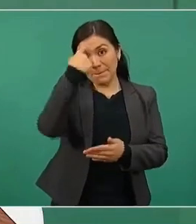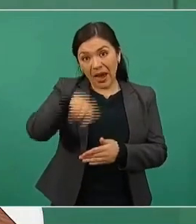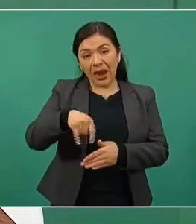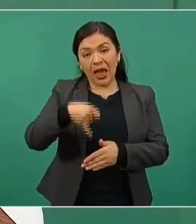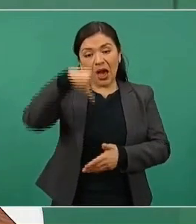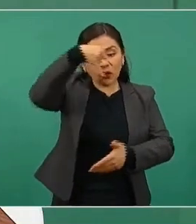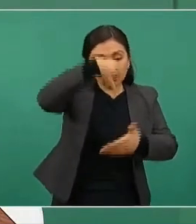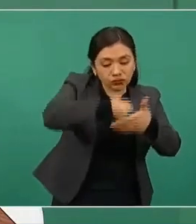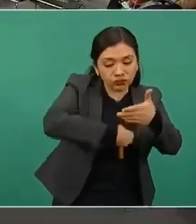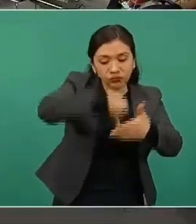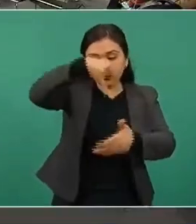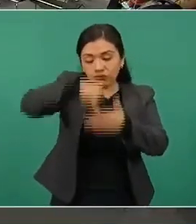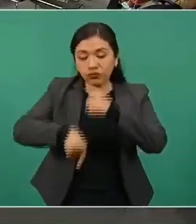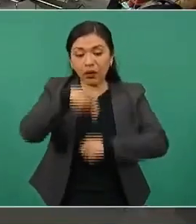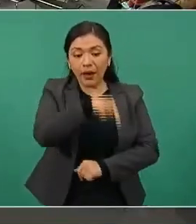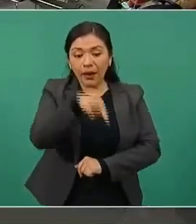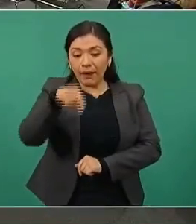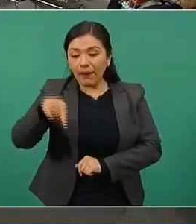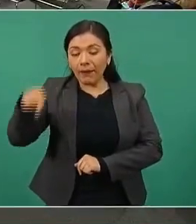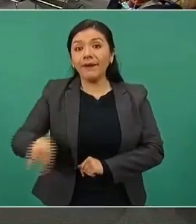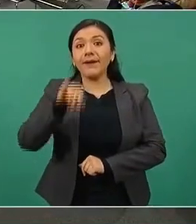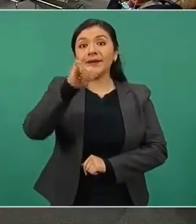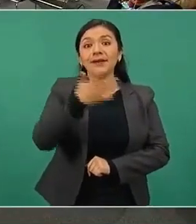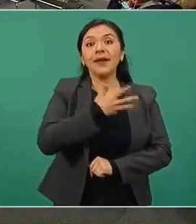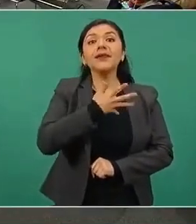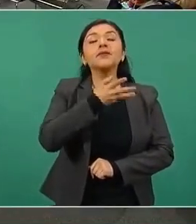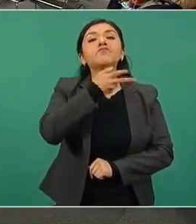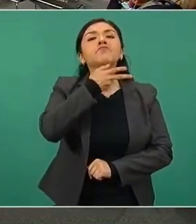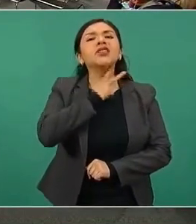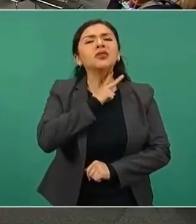perforar donde está el petróleo.